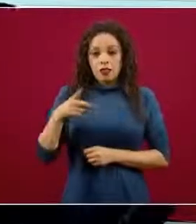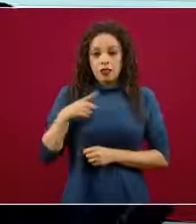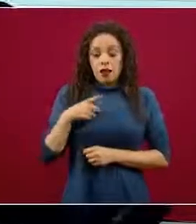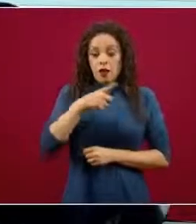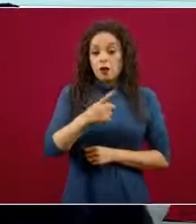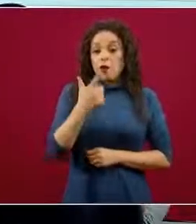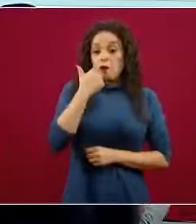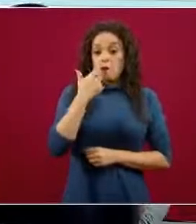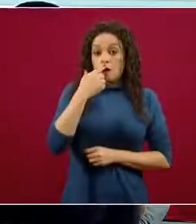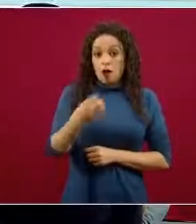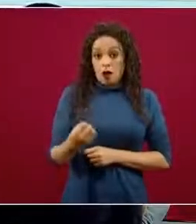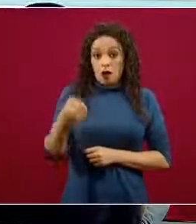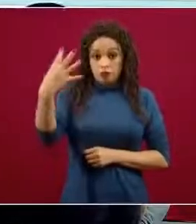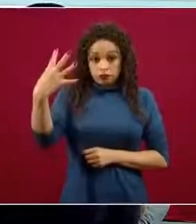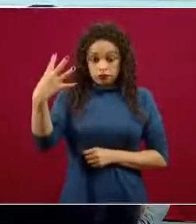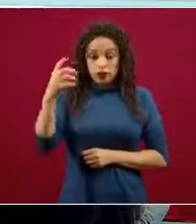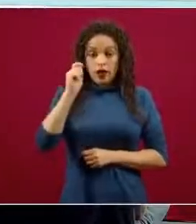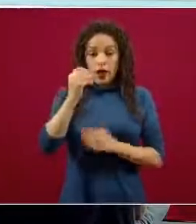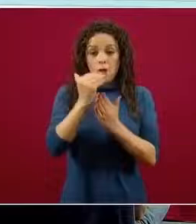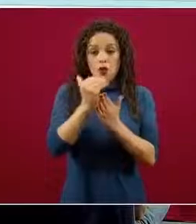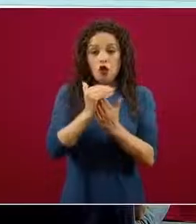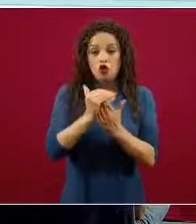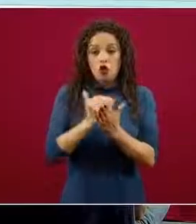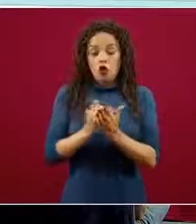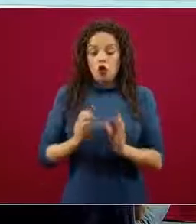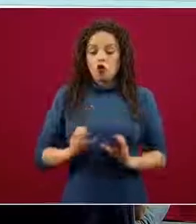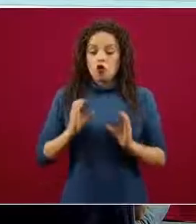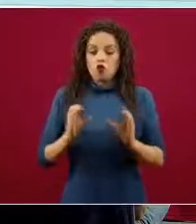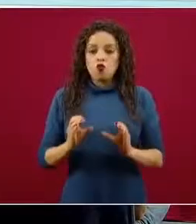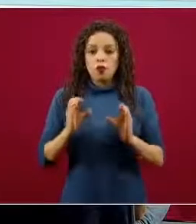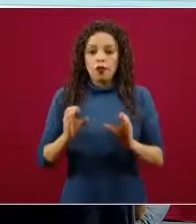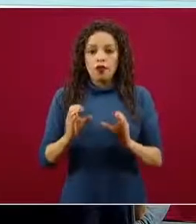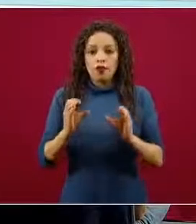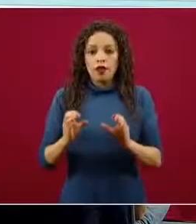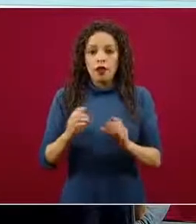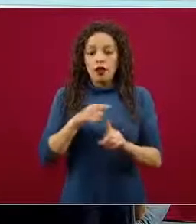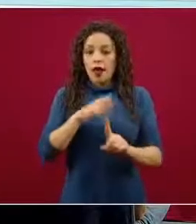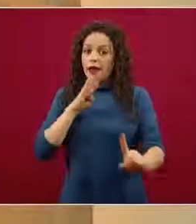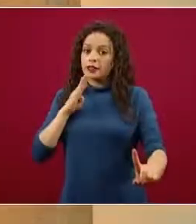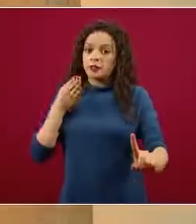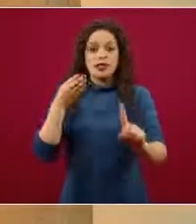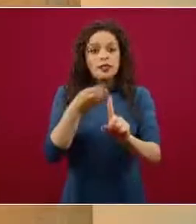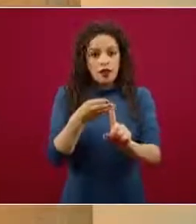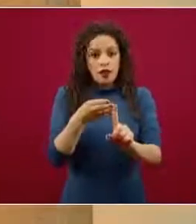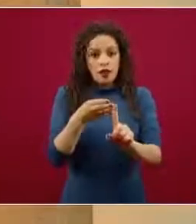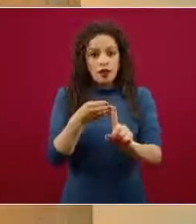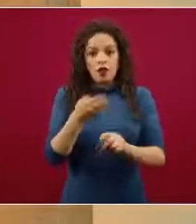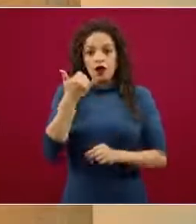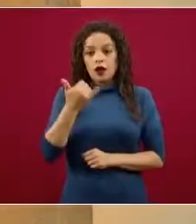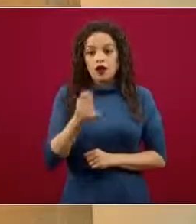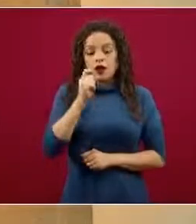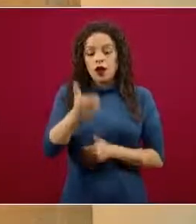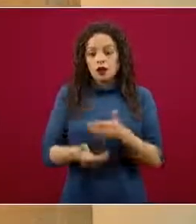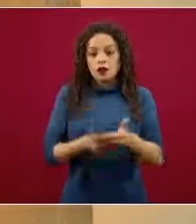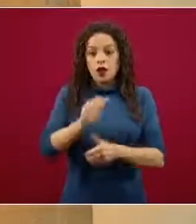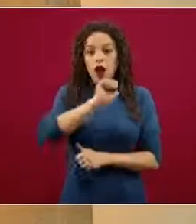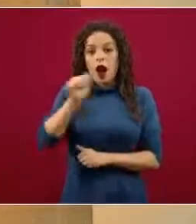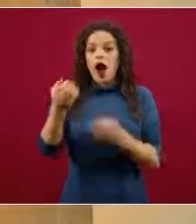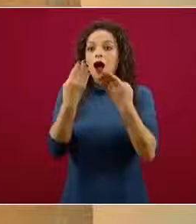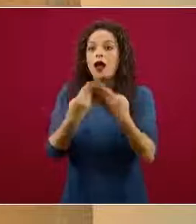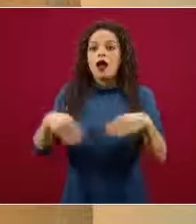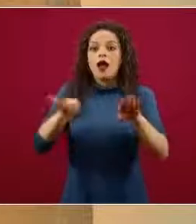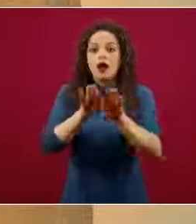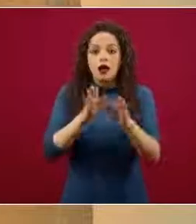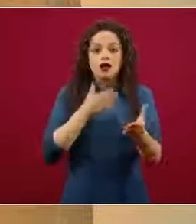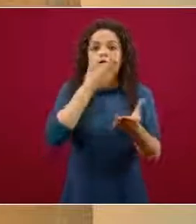rojo con protocolos sanitarios específicos y únicamente servicio a domicilio, y a partir del